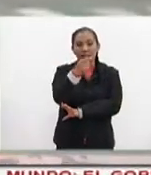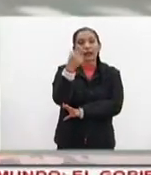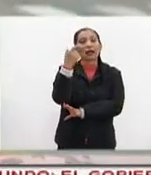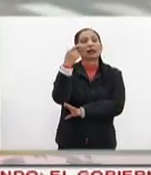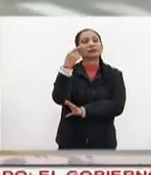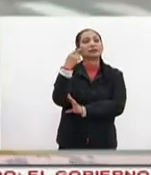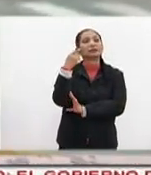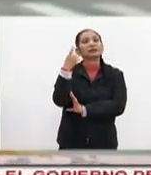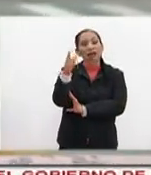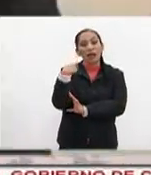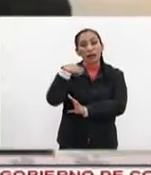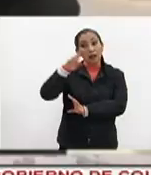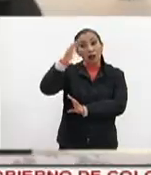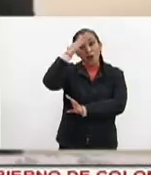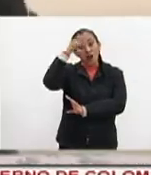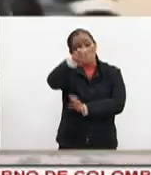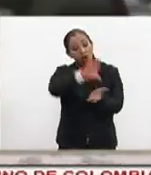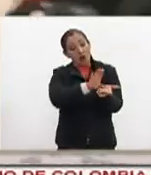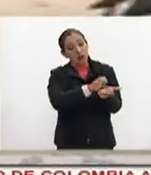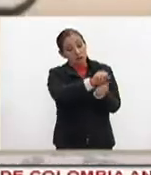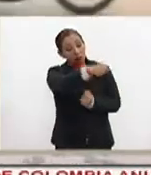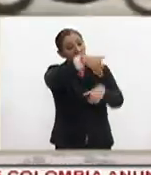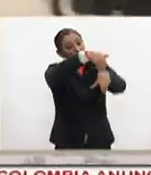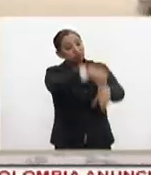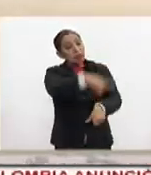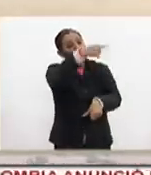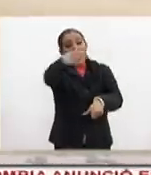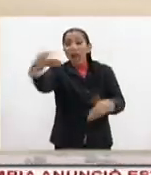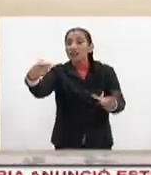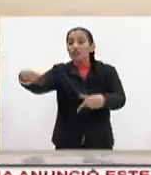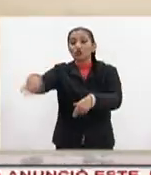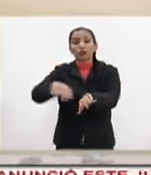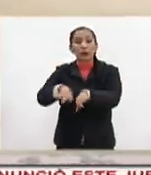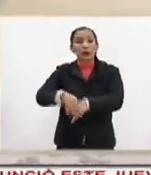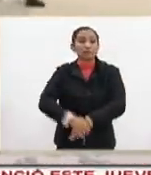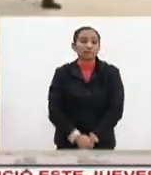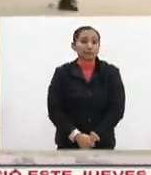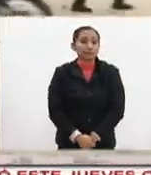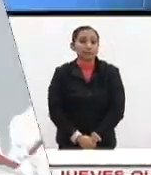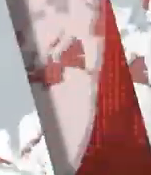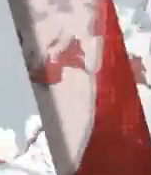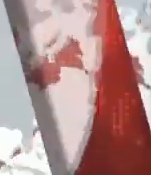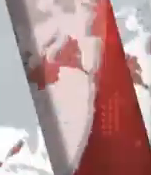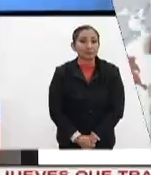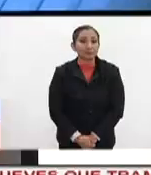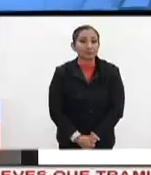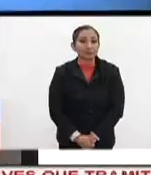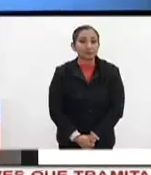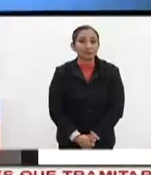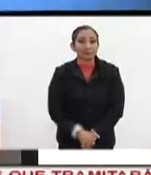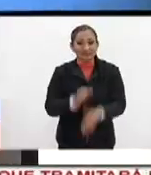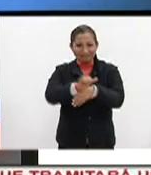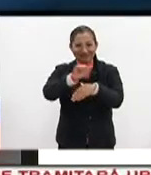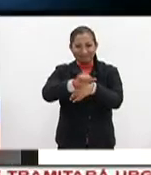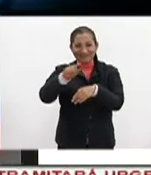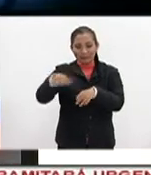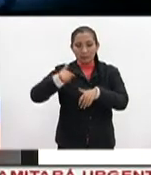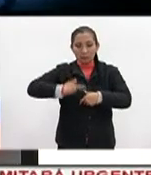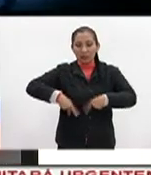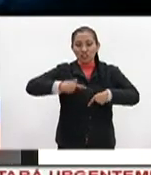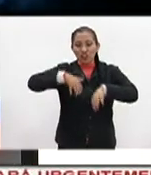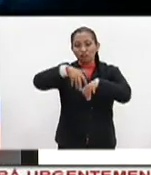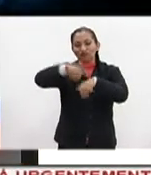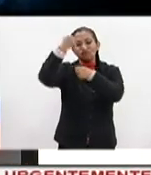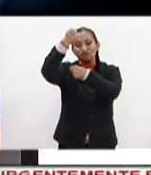comicios, también deben reconocer a la constituyente para poder ejercer sus cargos. En Argentina,